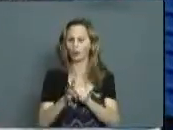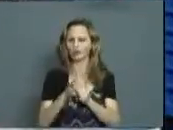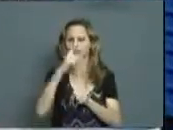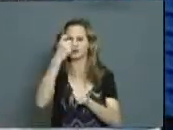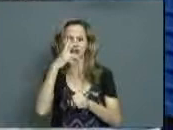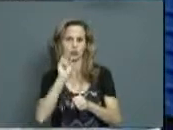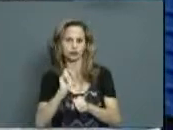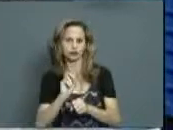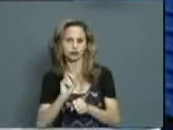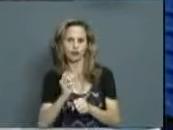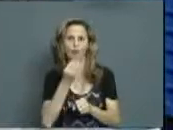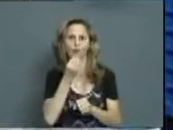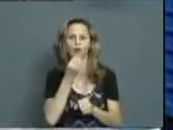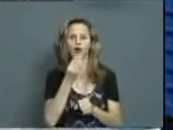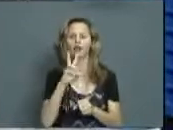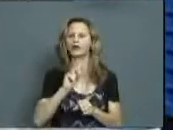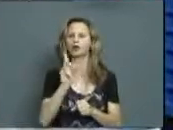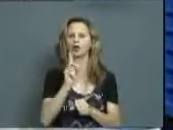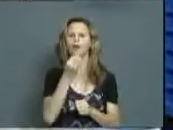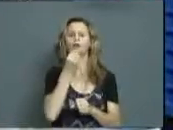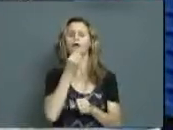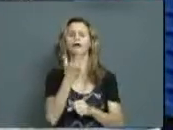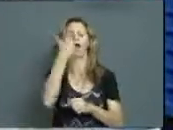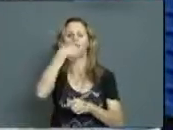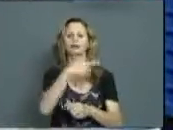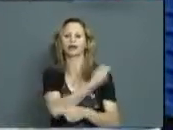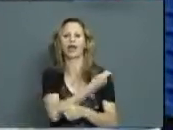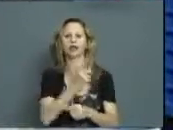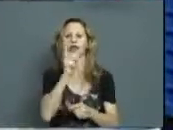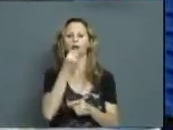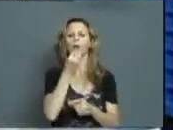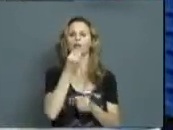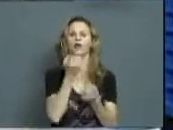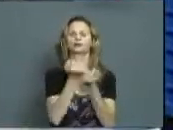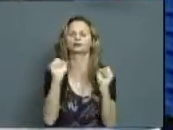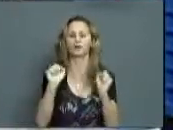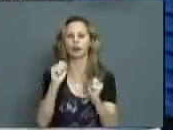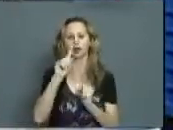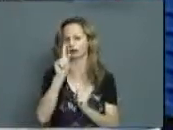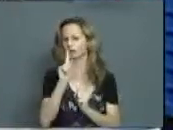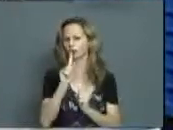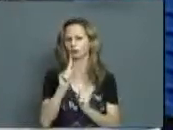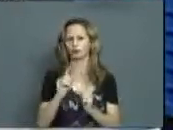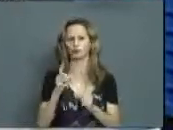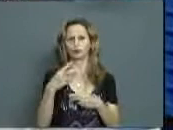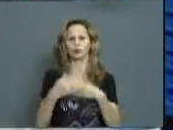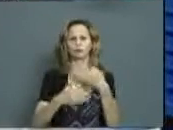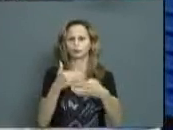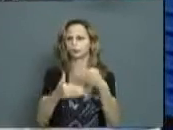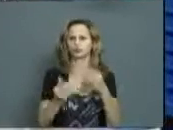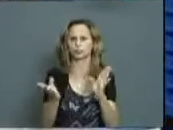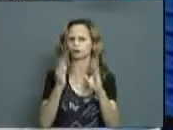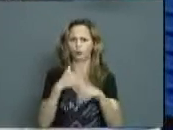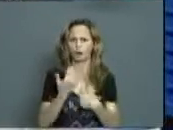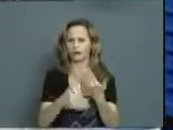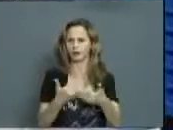tenga contraindicación de una u otra de las vacunas. Es por un problema de estrategia de protocolo que los protocolos escogen una u otra variante de